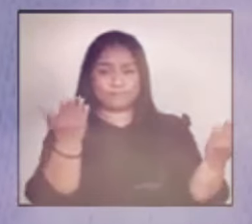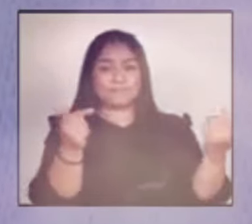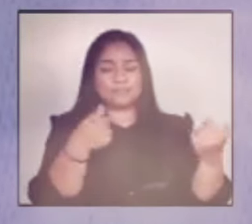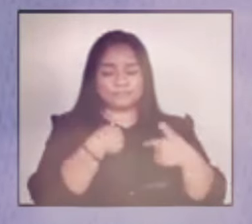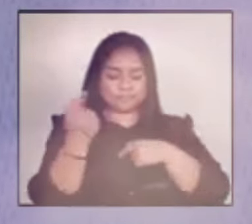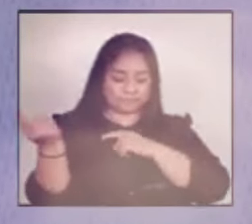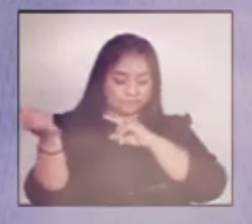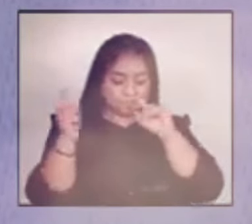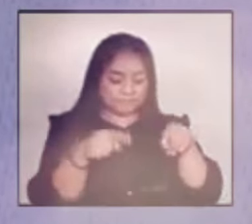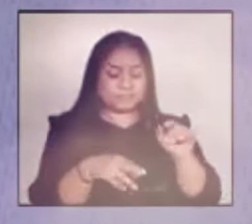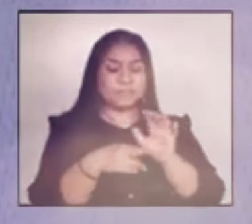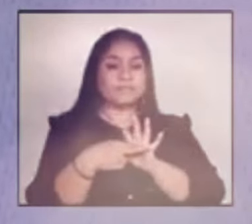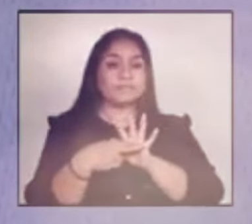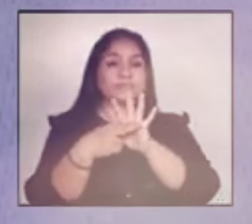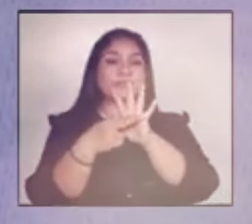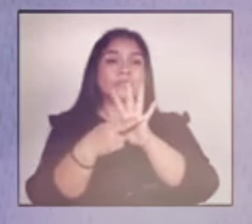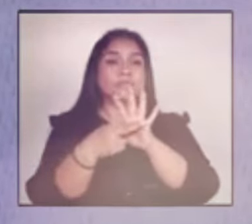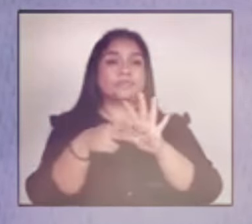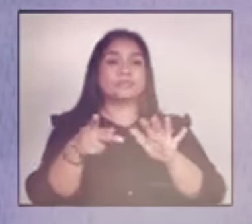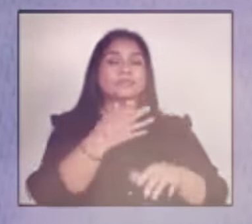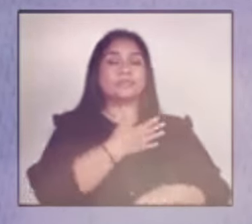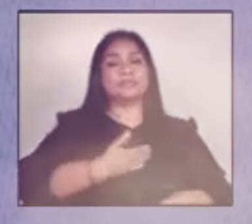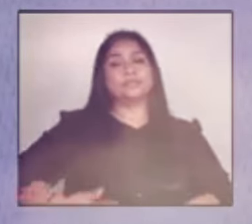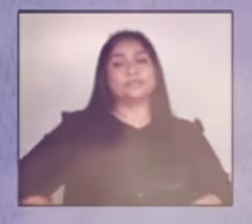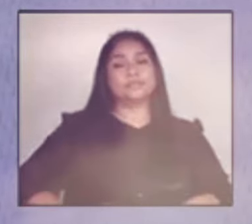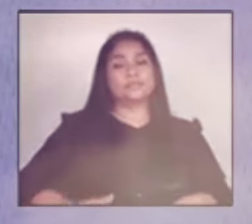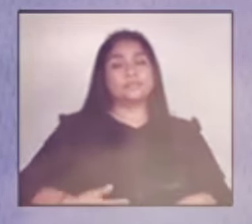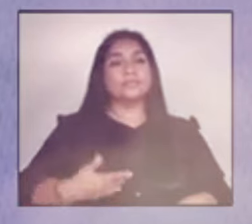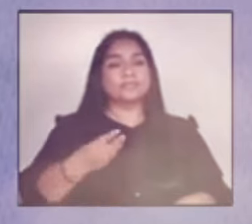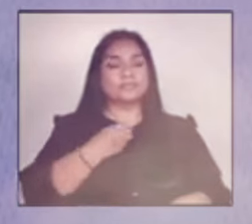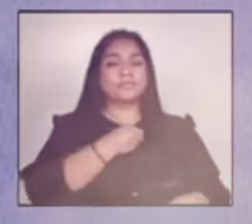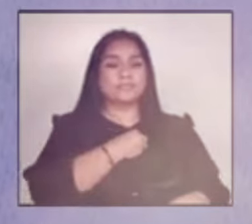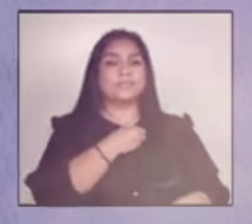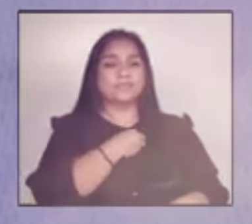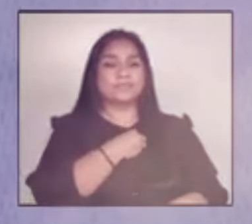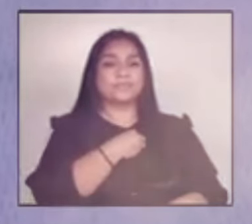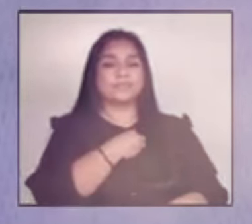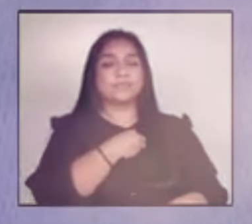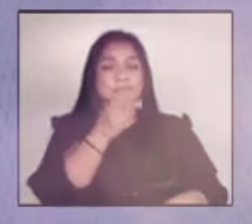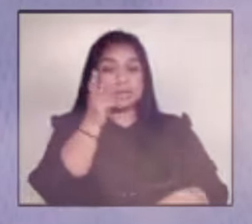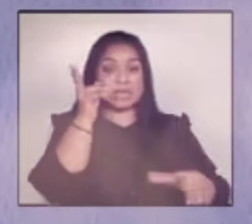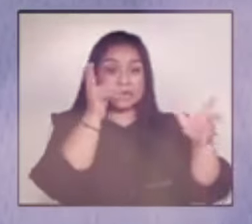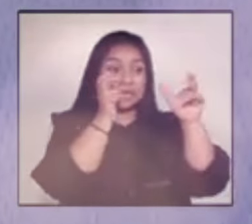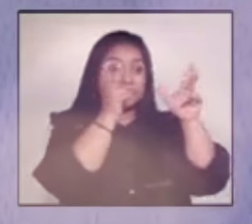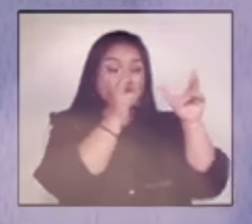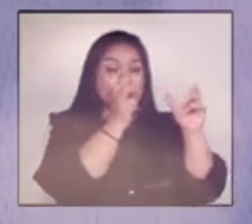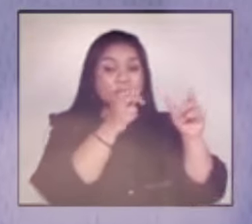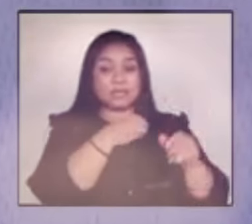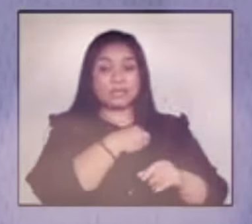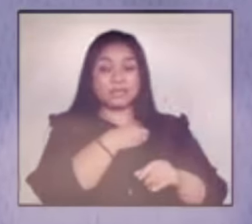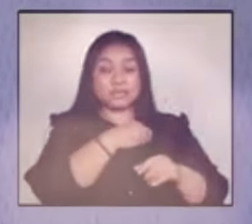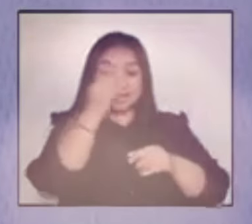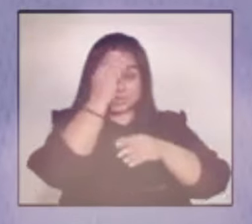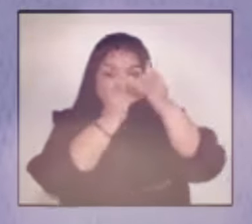aquí representando a un gobierno que quiere escuchar, que quiere